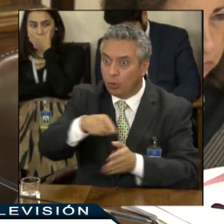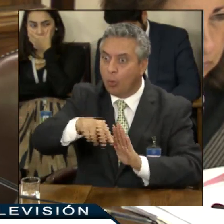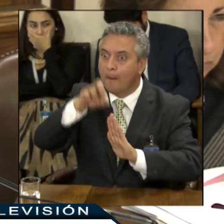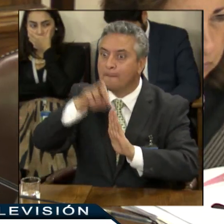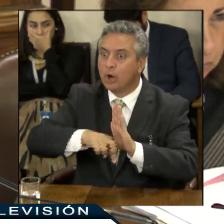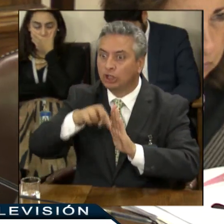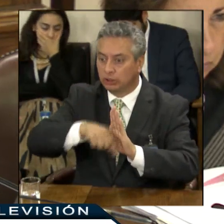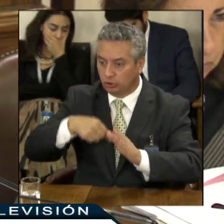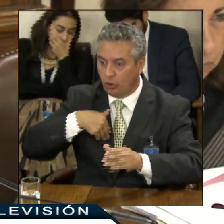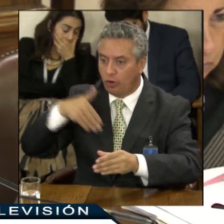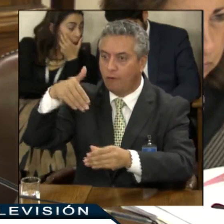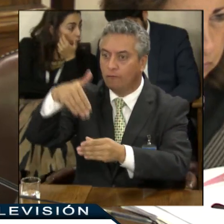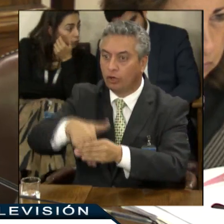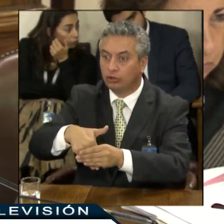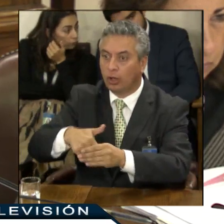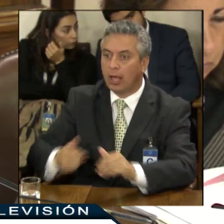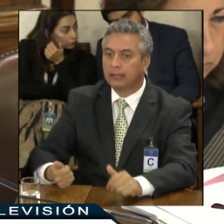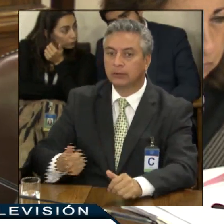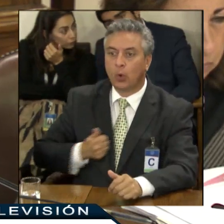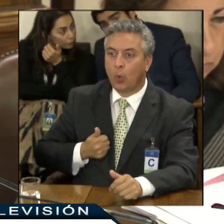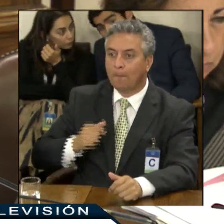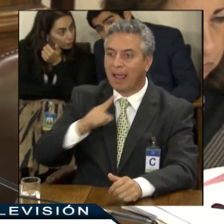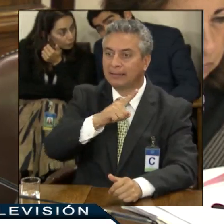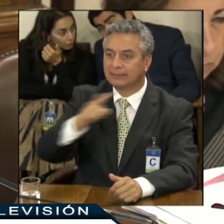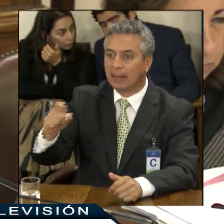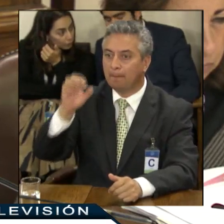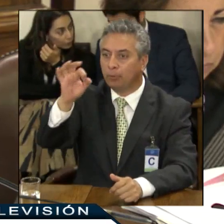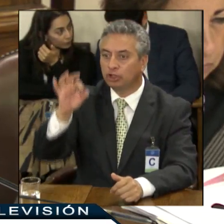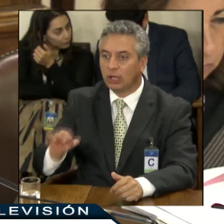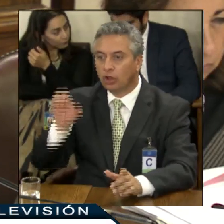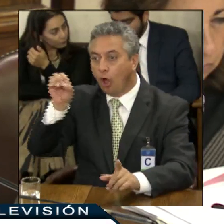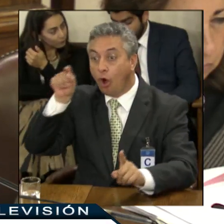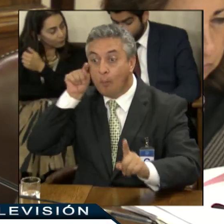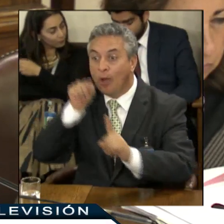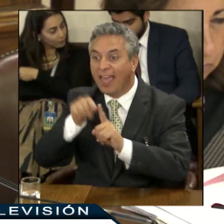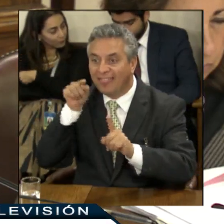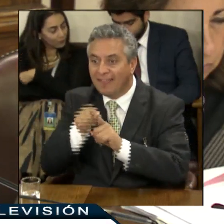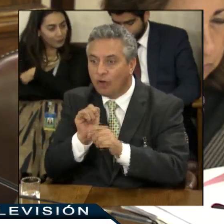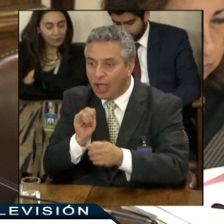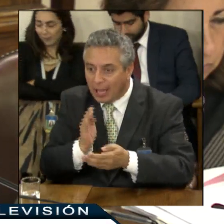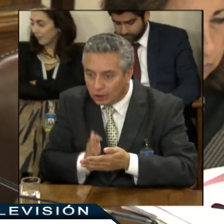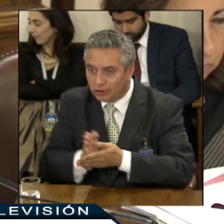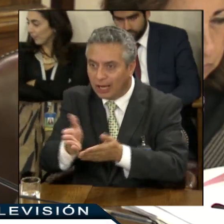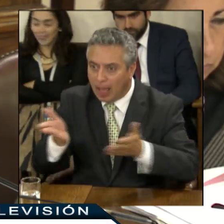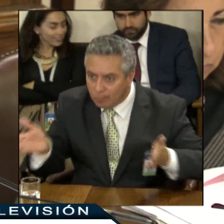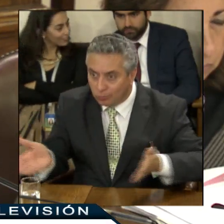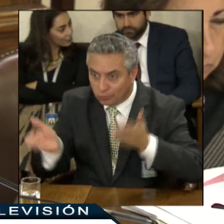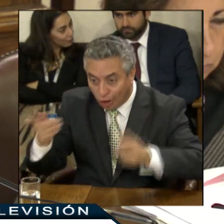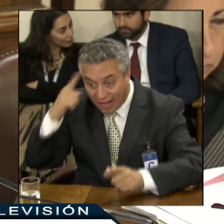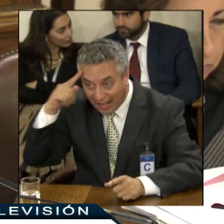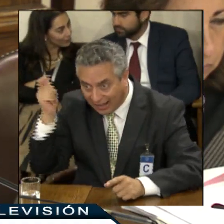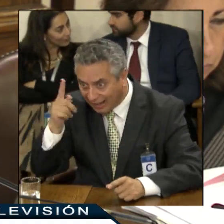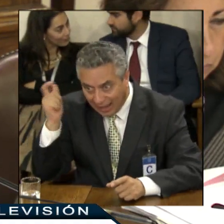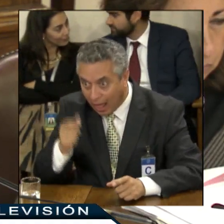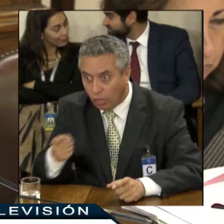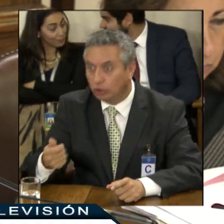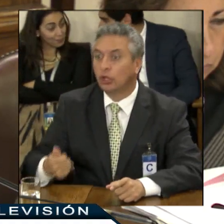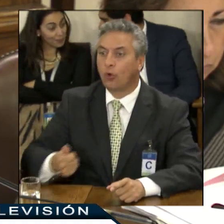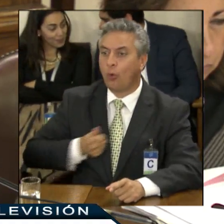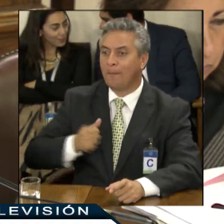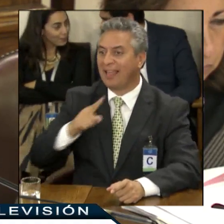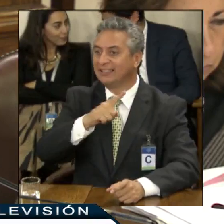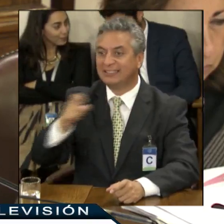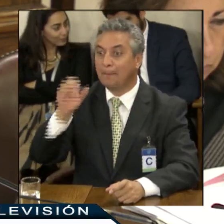proyecto que se cumple el 100% de los objetivos iniciales de los impulsores de los que lo han creado que se cumple el